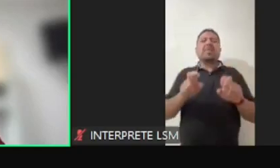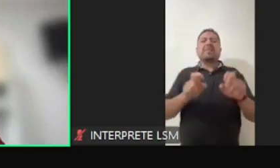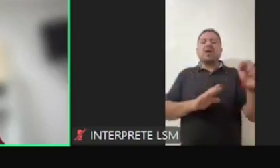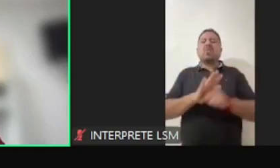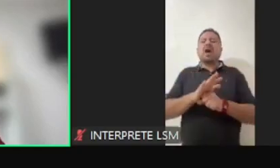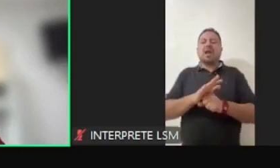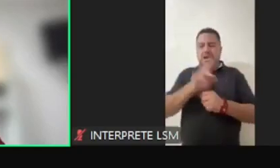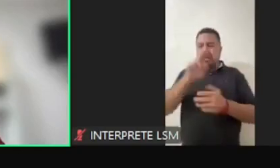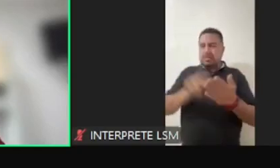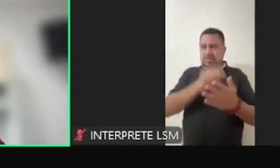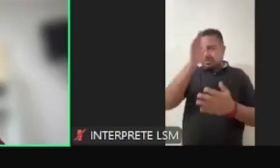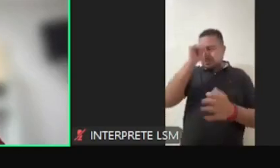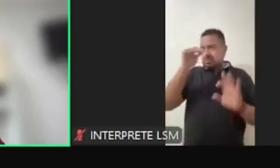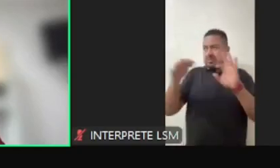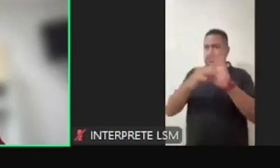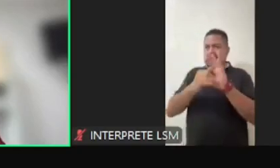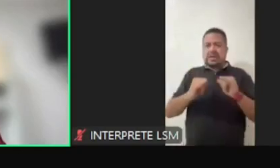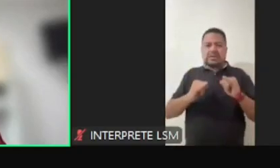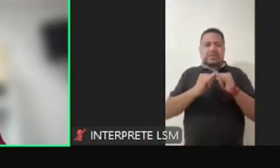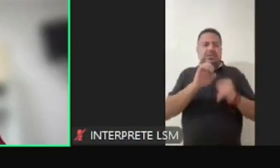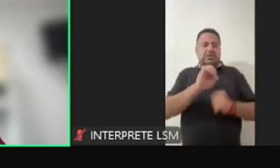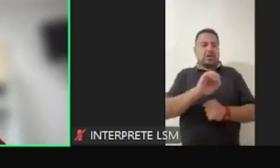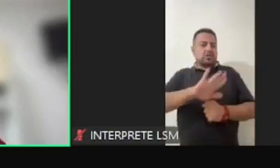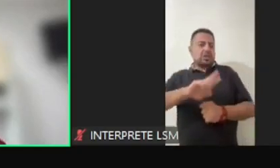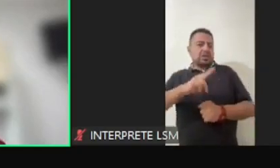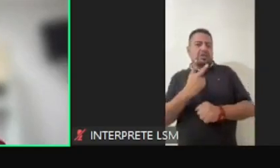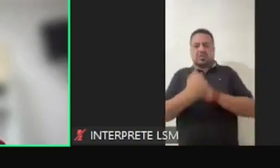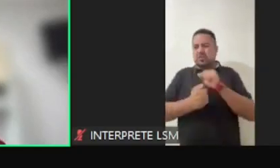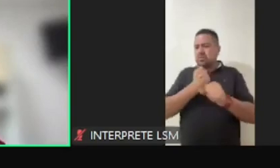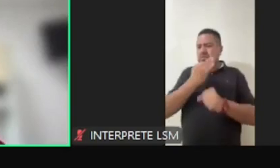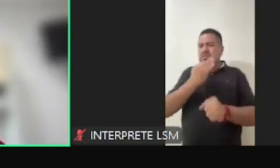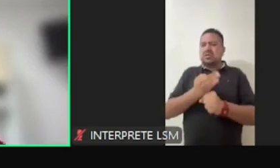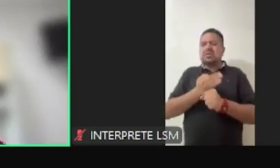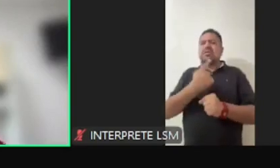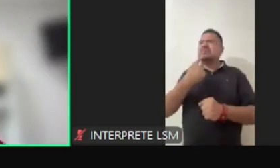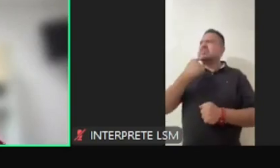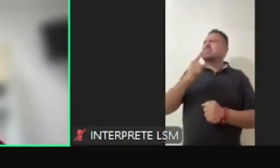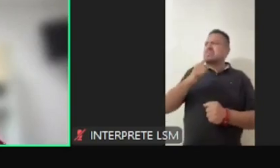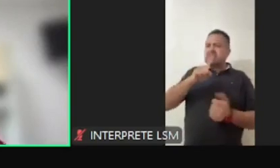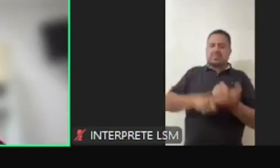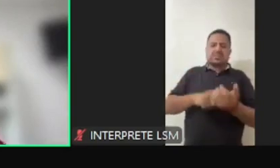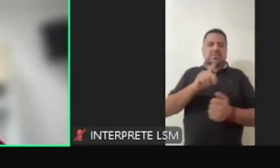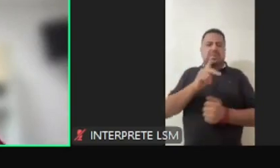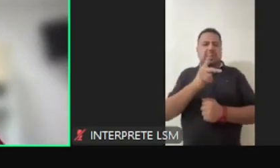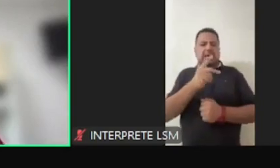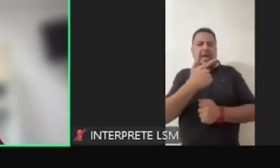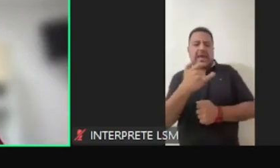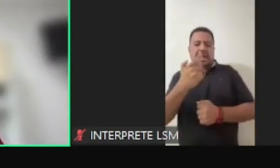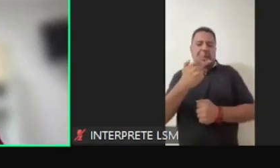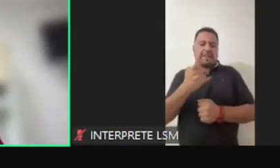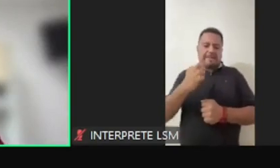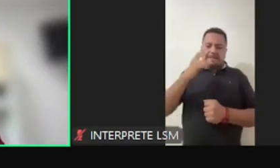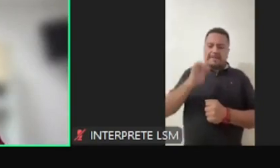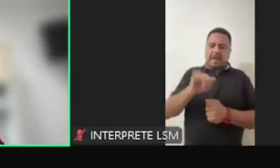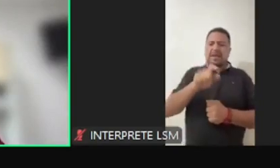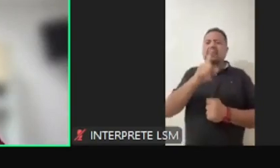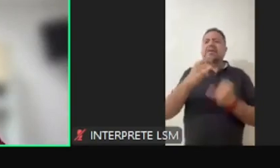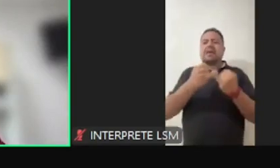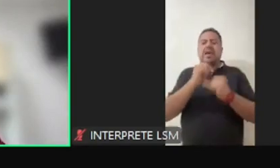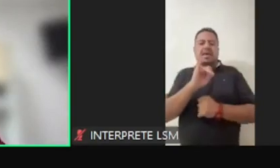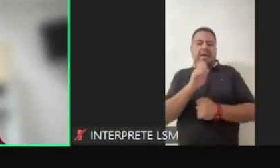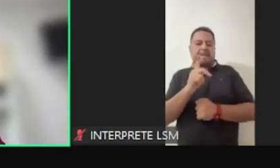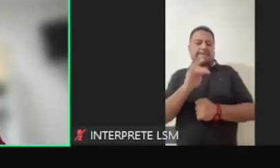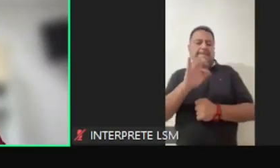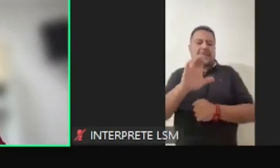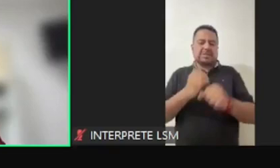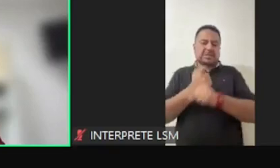audo convenio instituto 052 de este año los comparecientes es Germán chanteo Silva y el Instituto electoral y